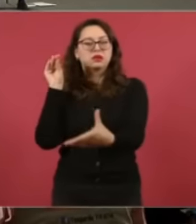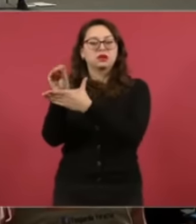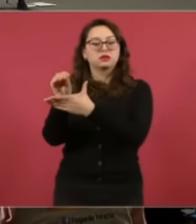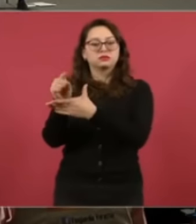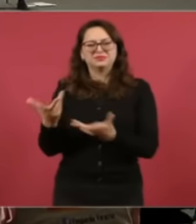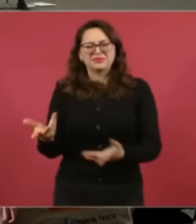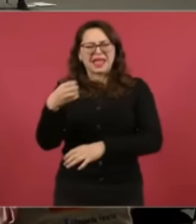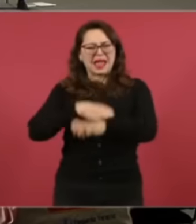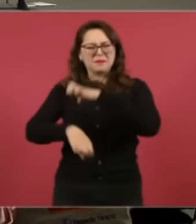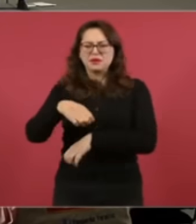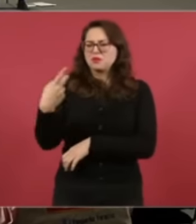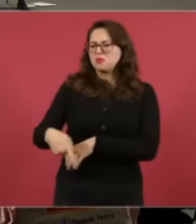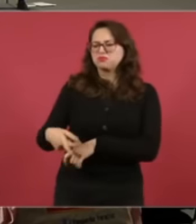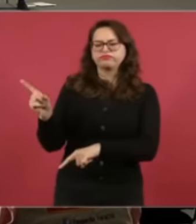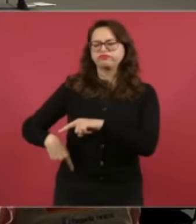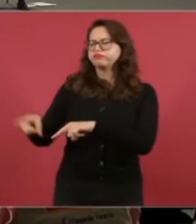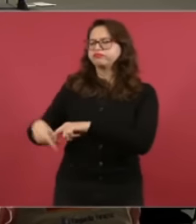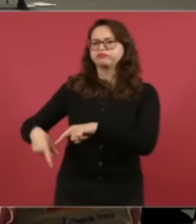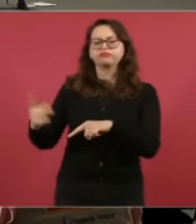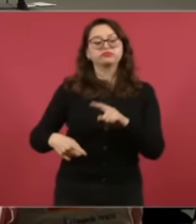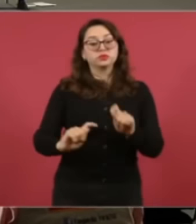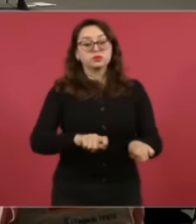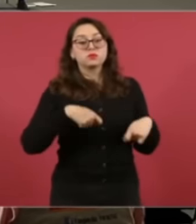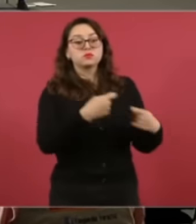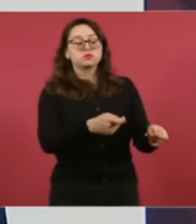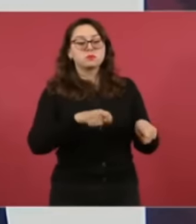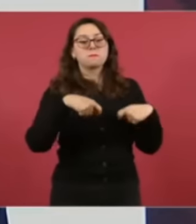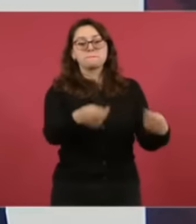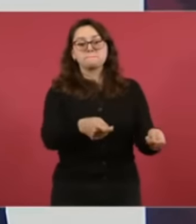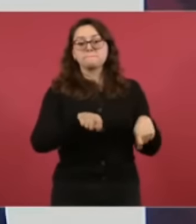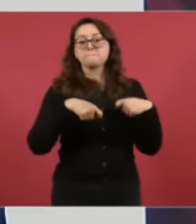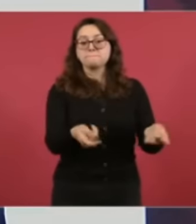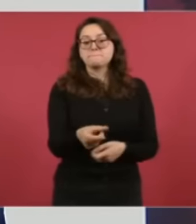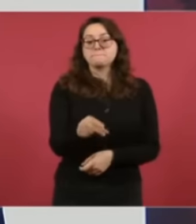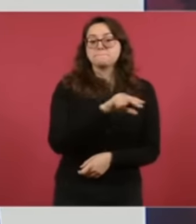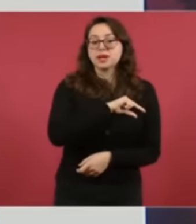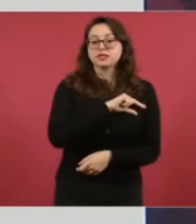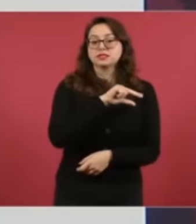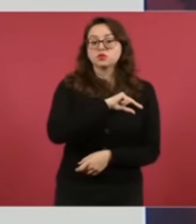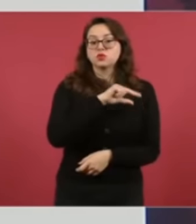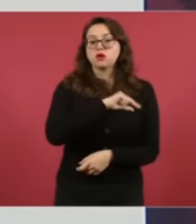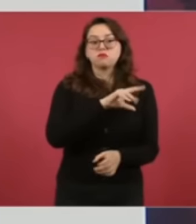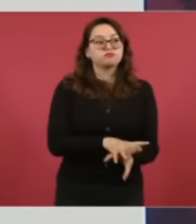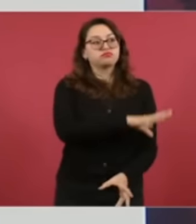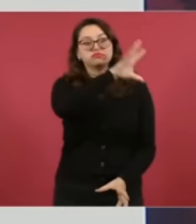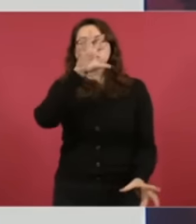lado y empezó a predominar lo particular.